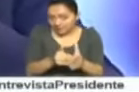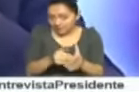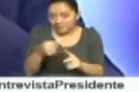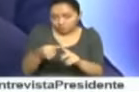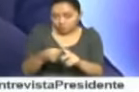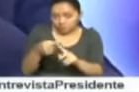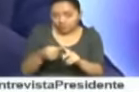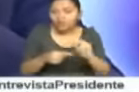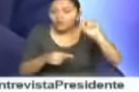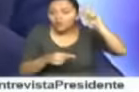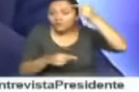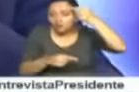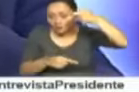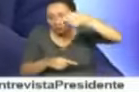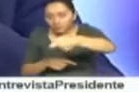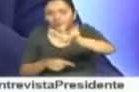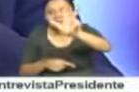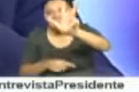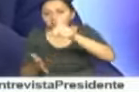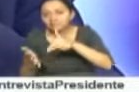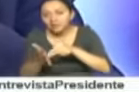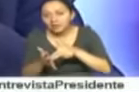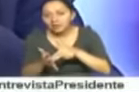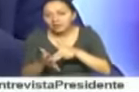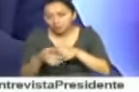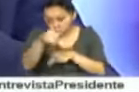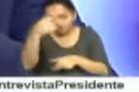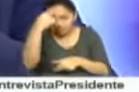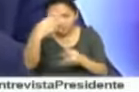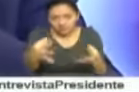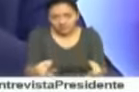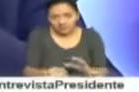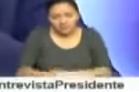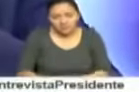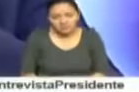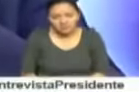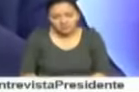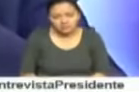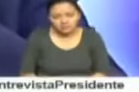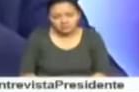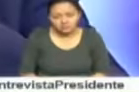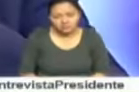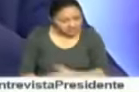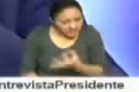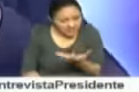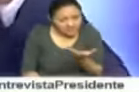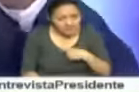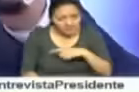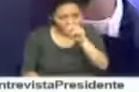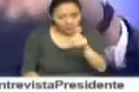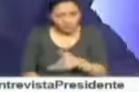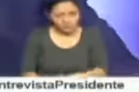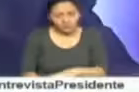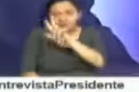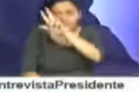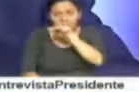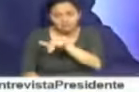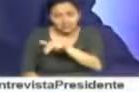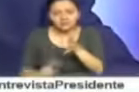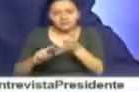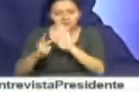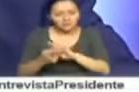subsidio. ¿Es eso correcto? ¿Es eso justo? $3.000 mensuales de subsidio a un tipo así, que no pobre. Esas son 3 becas para nuestros estudiantes en el